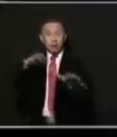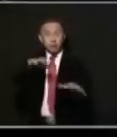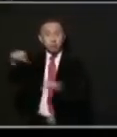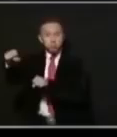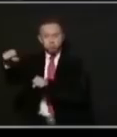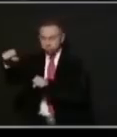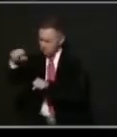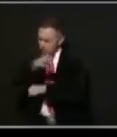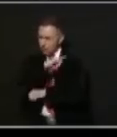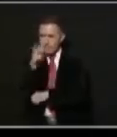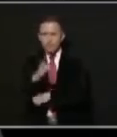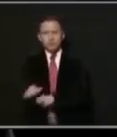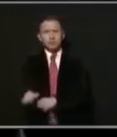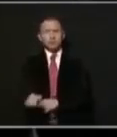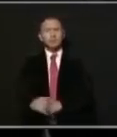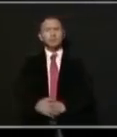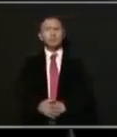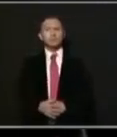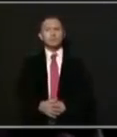Habrá